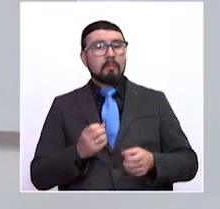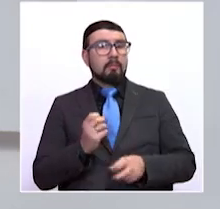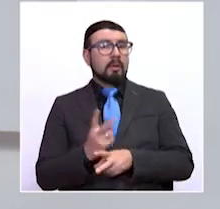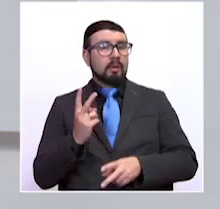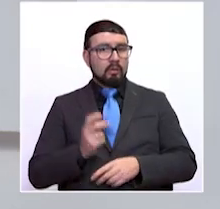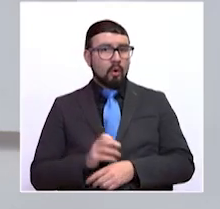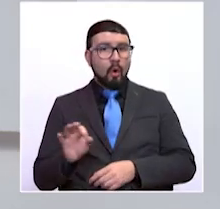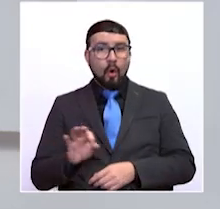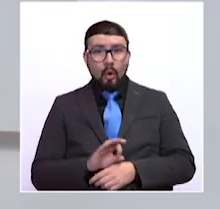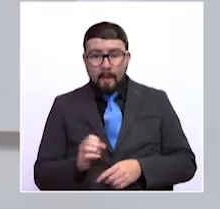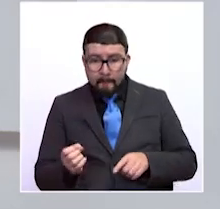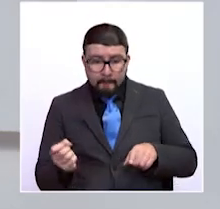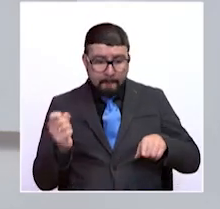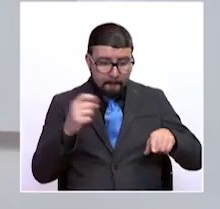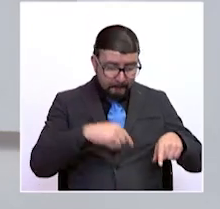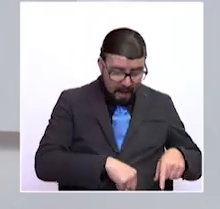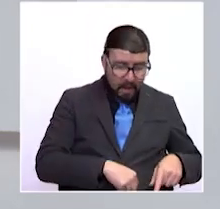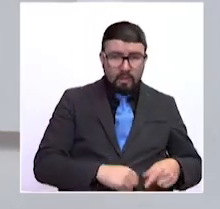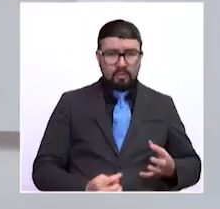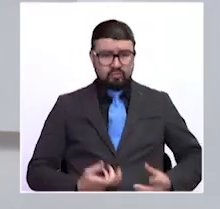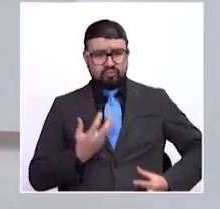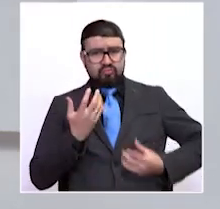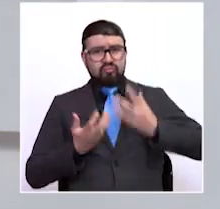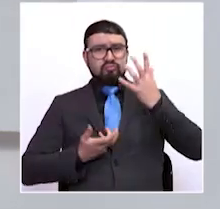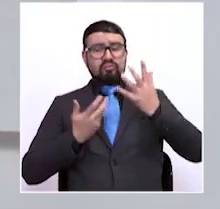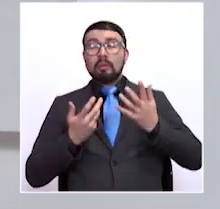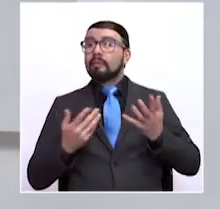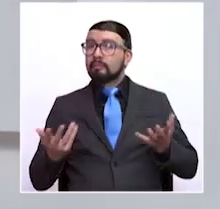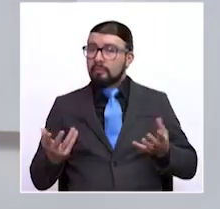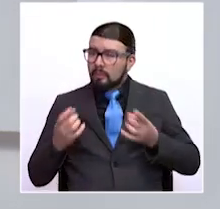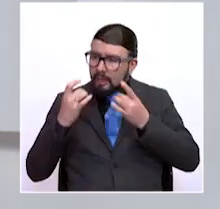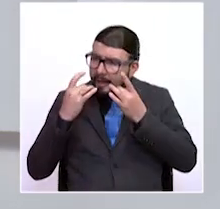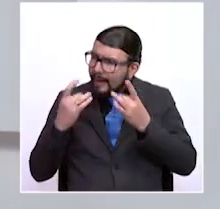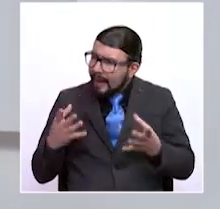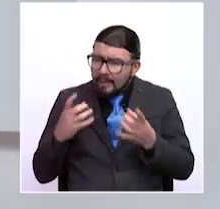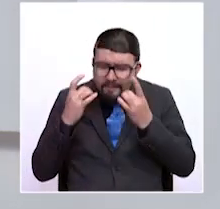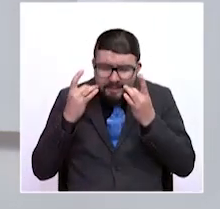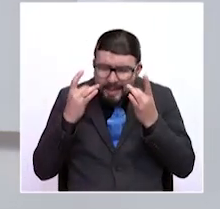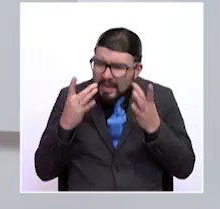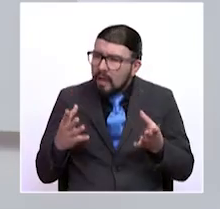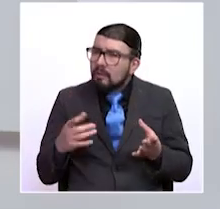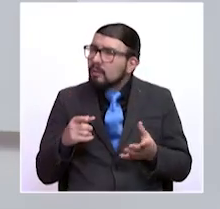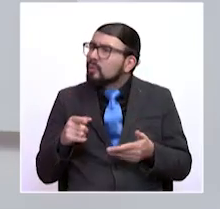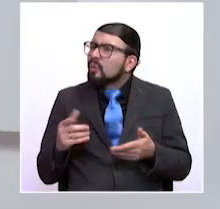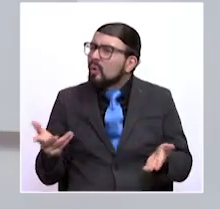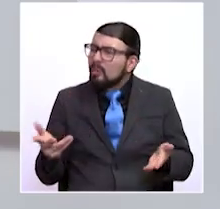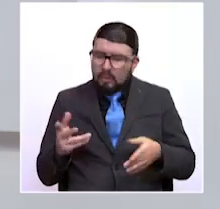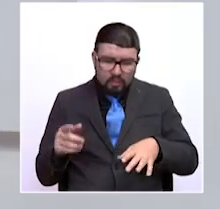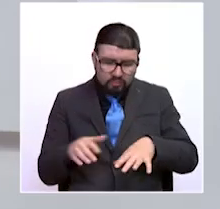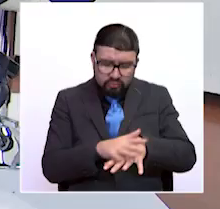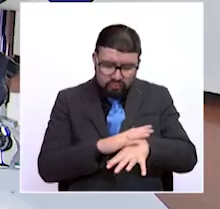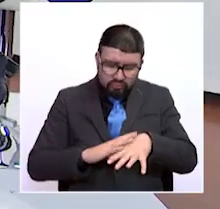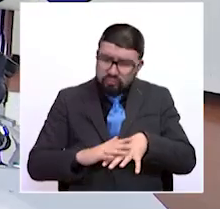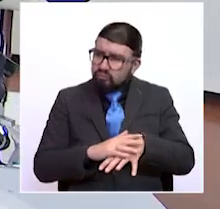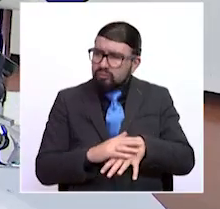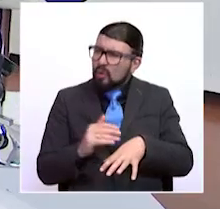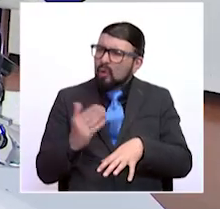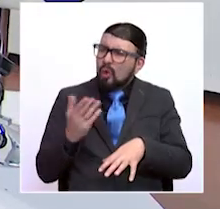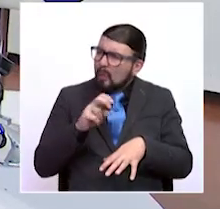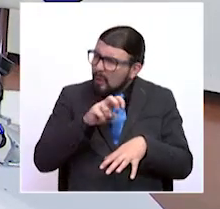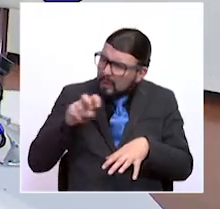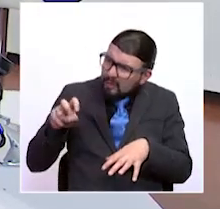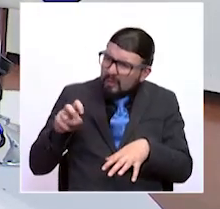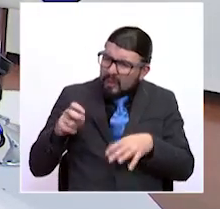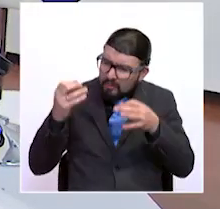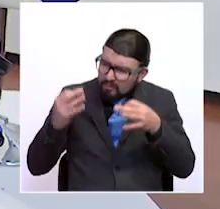de una chispita, ¿cómo puede, a qué gravedad puede llegar ese tipo de lesión en la piel o de quemadura? ¿Cómo se clasifica cuando